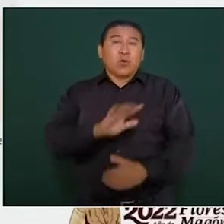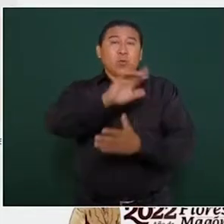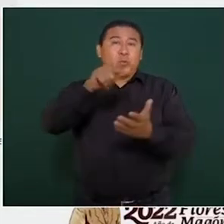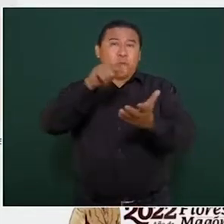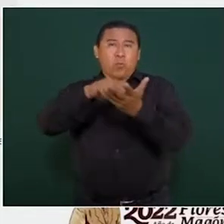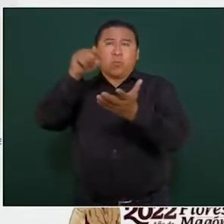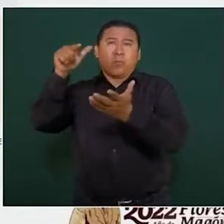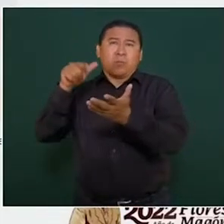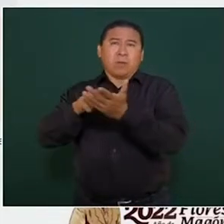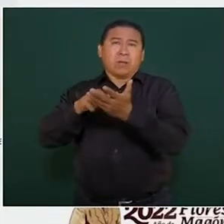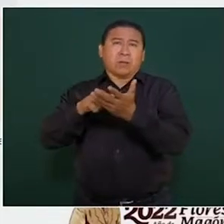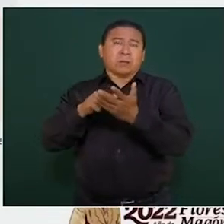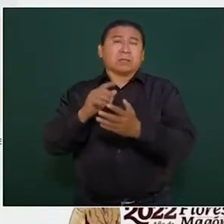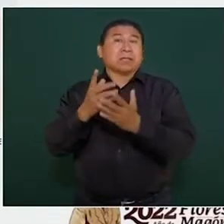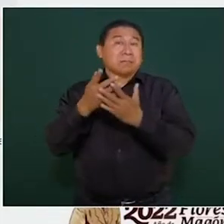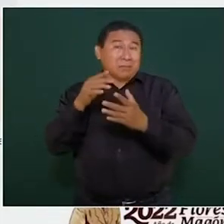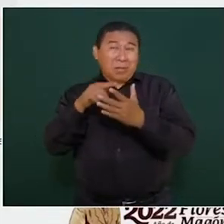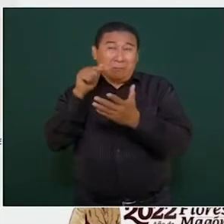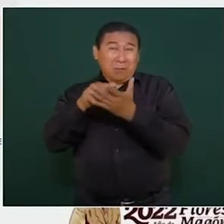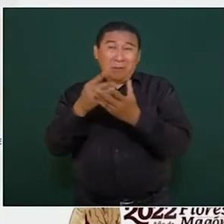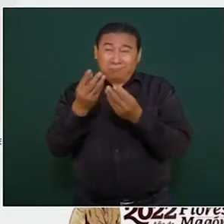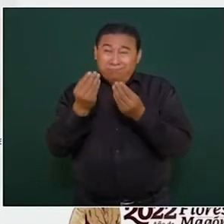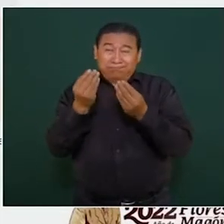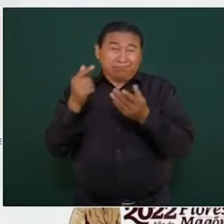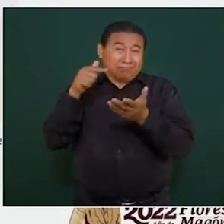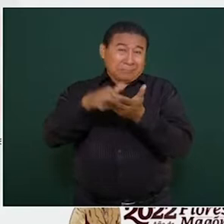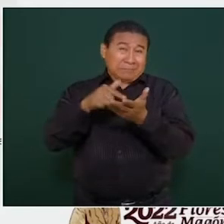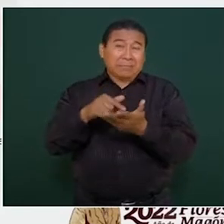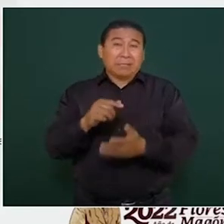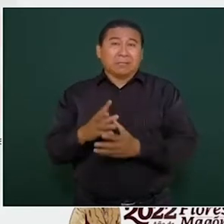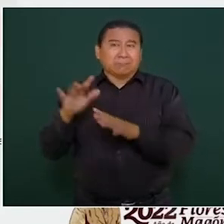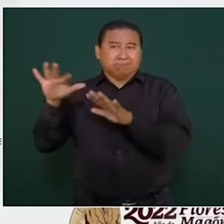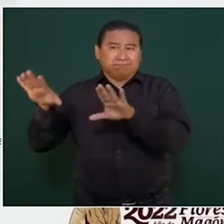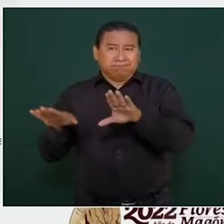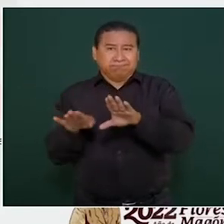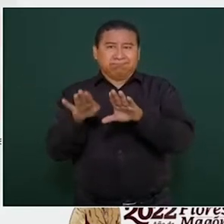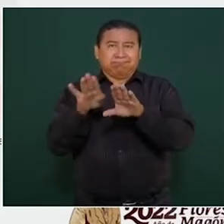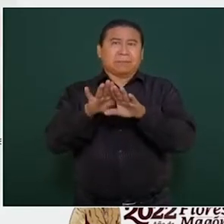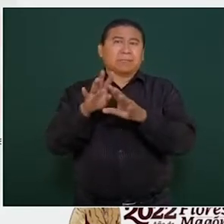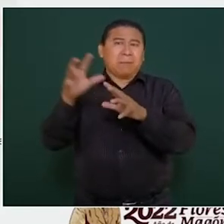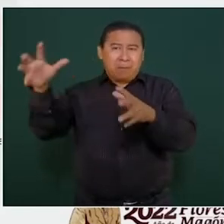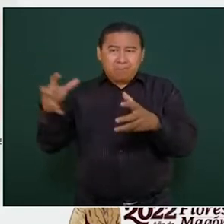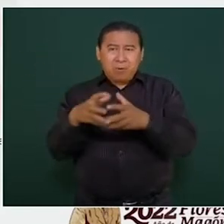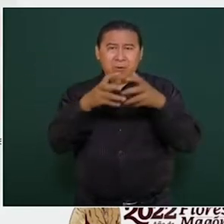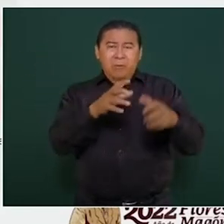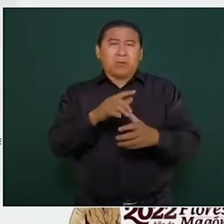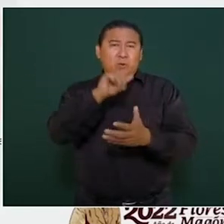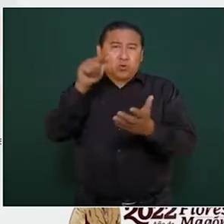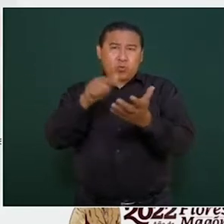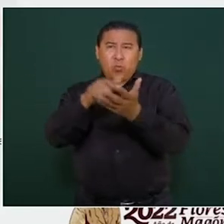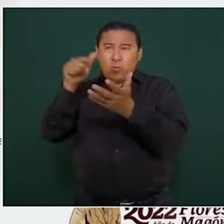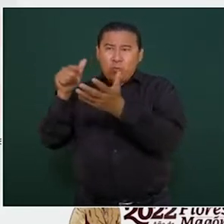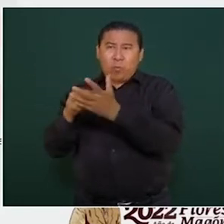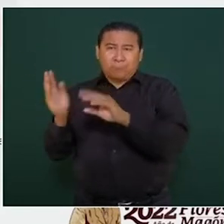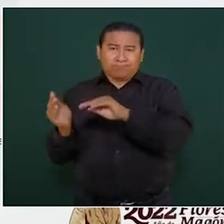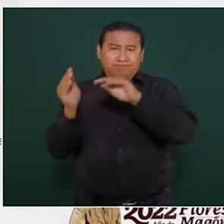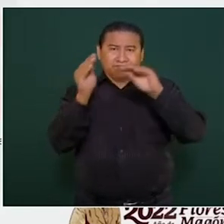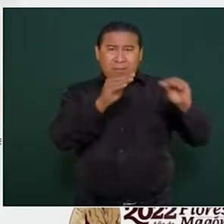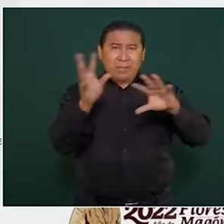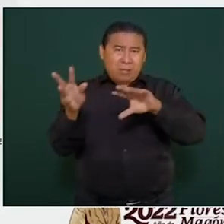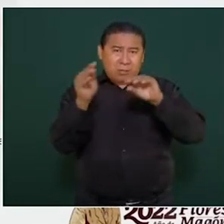donde se destaca más desde luego donde se descarga todo lo que se va acumulando son estos lugares donde se